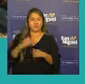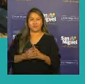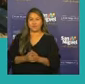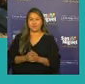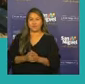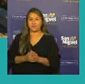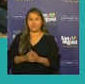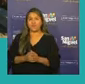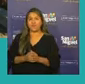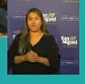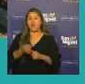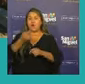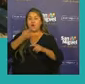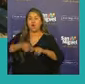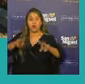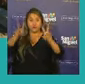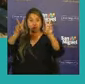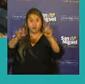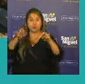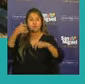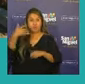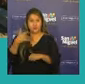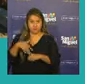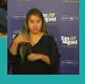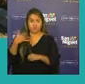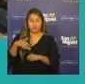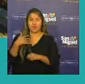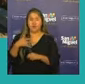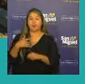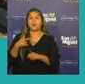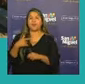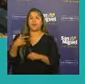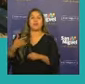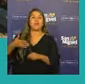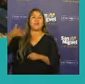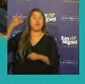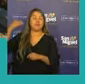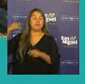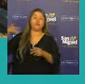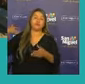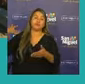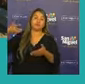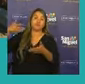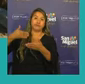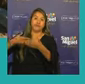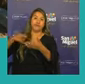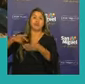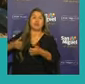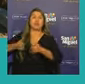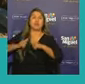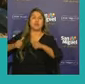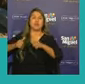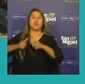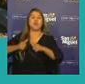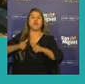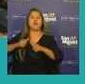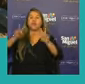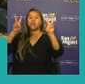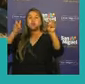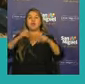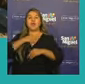Otro tema muy importante y que viene de arrastre porque era un desafío del Quiero Mi Barrio, pero que había